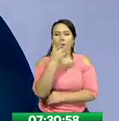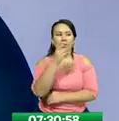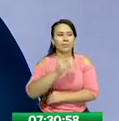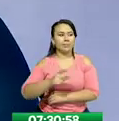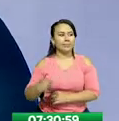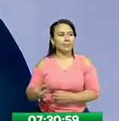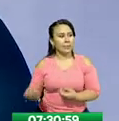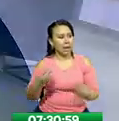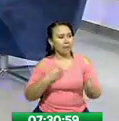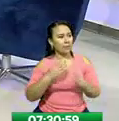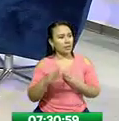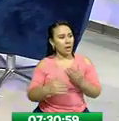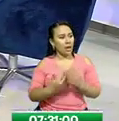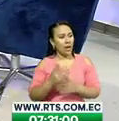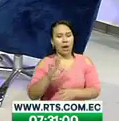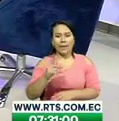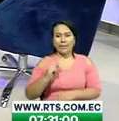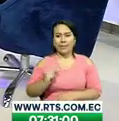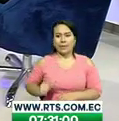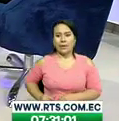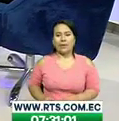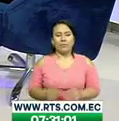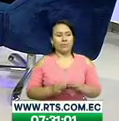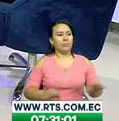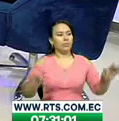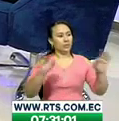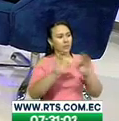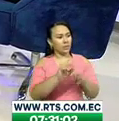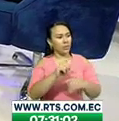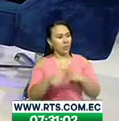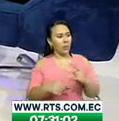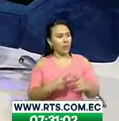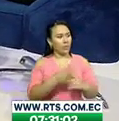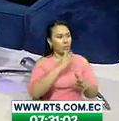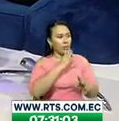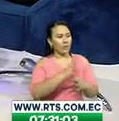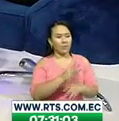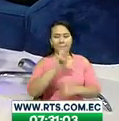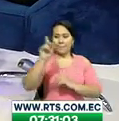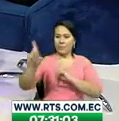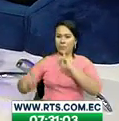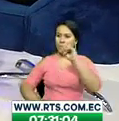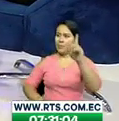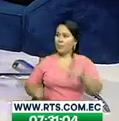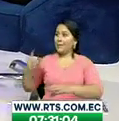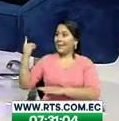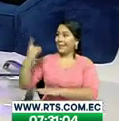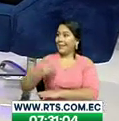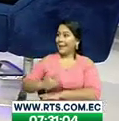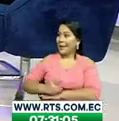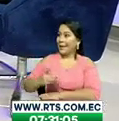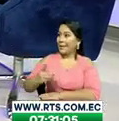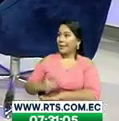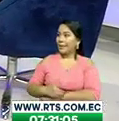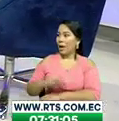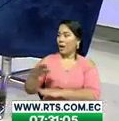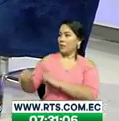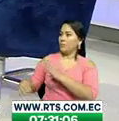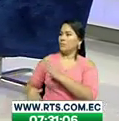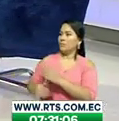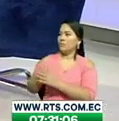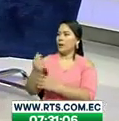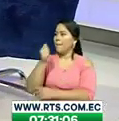Ok, ahora otro detalle que es importante, cuando se habla de una concesión, que vale bien que usted haya aclarado que bajo ningún concepto